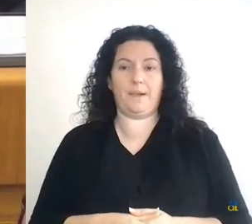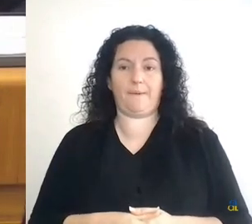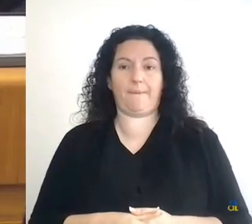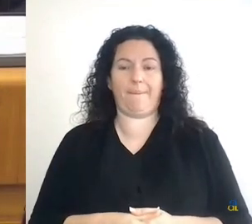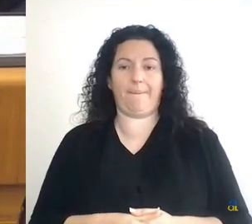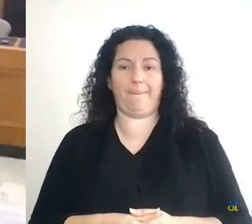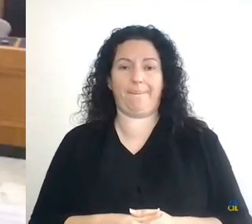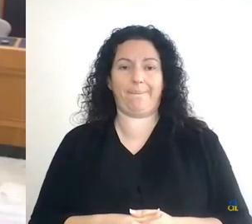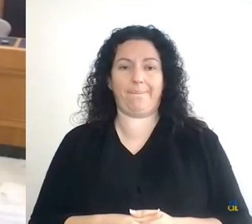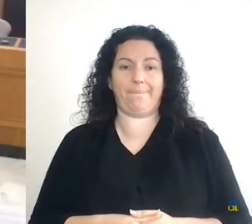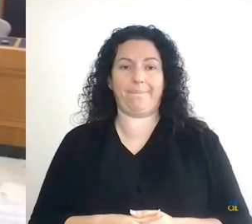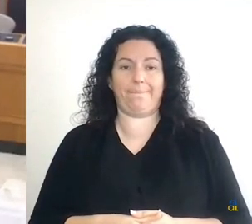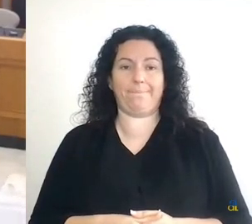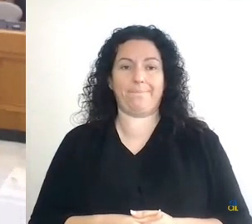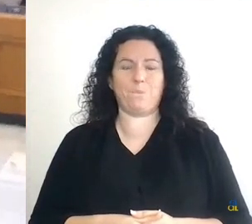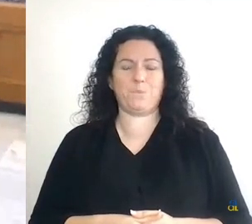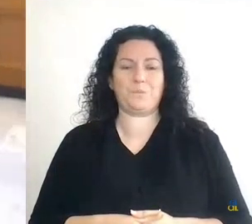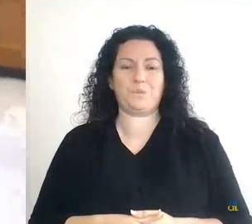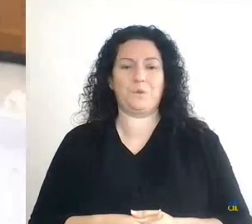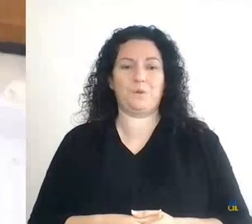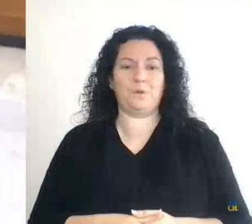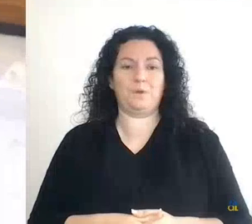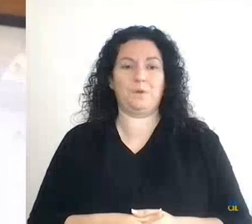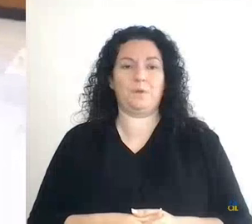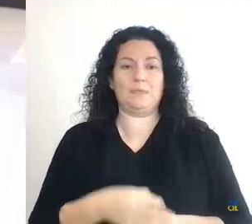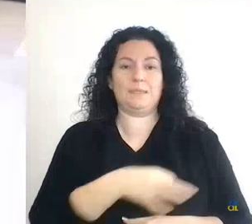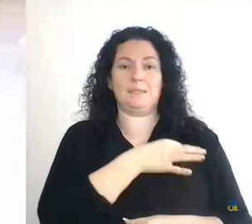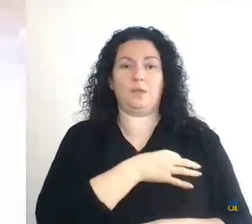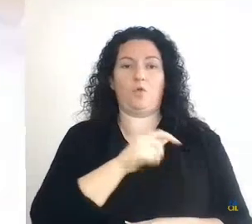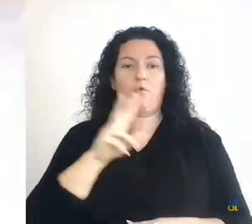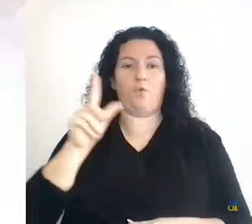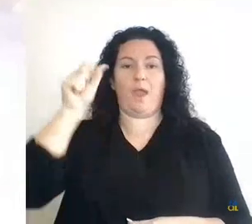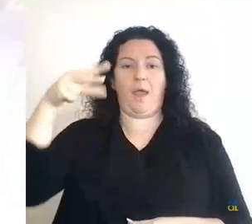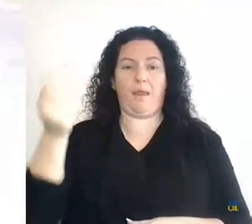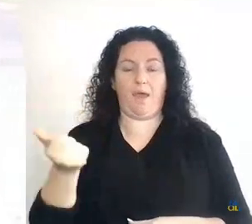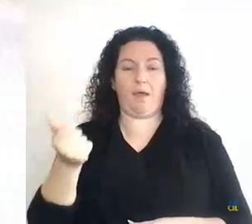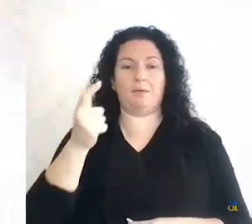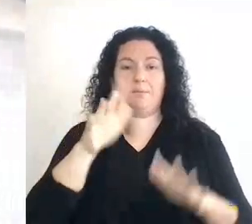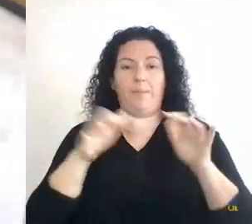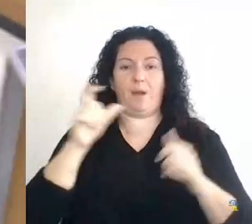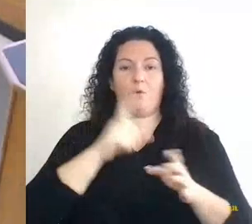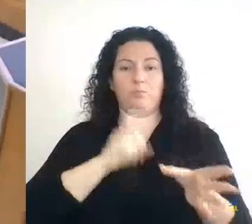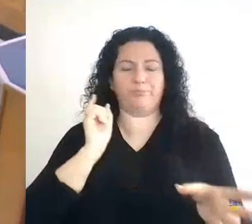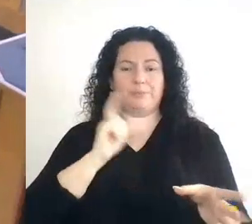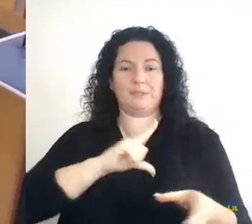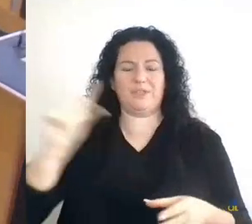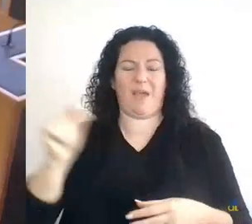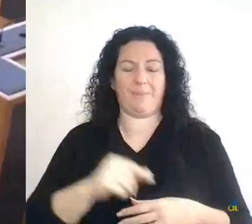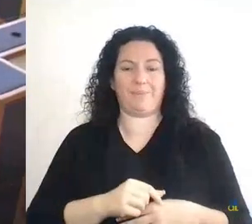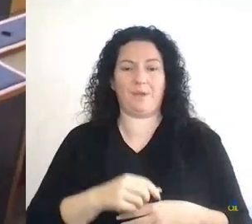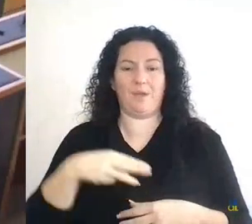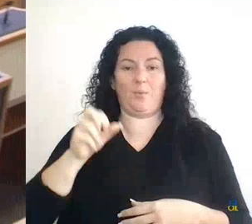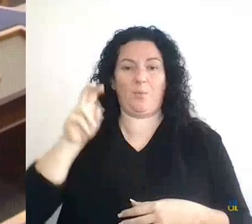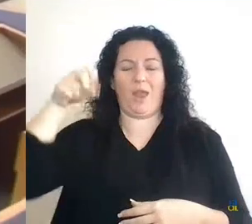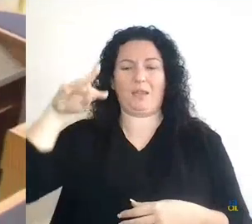Bueno, pues nada. Señor Fullana abandona el pleno ante la negativa del señor Morán de no haber proferido semejante